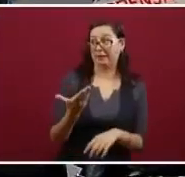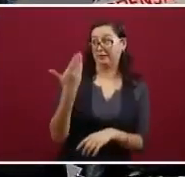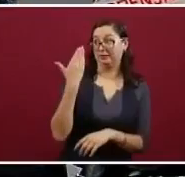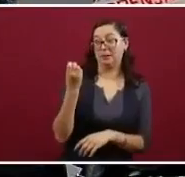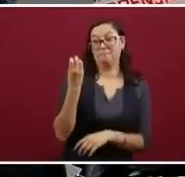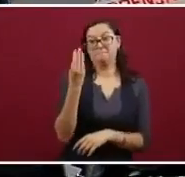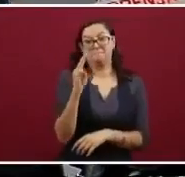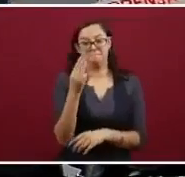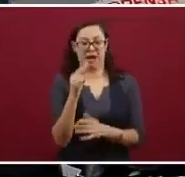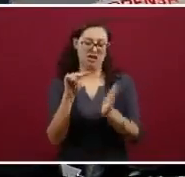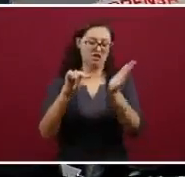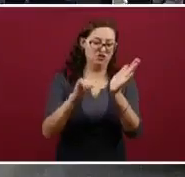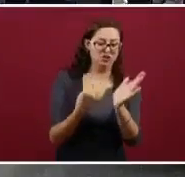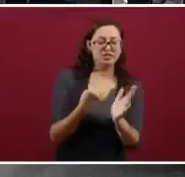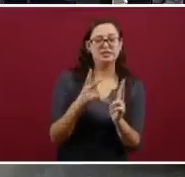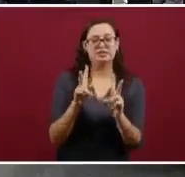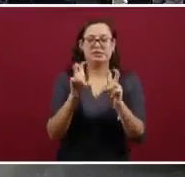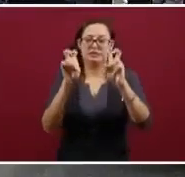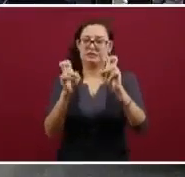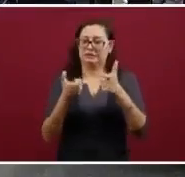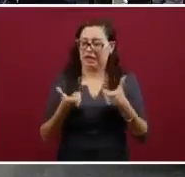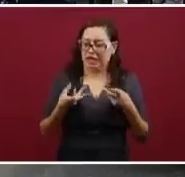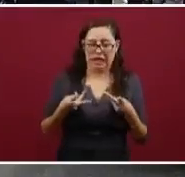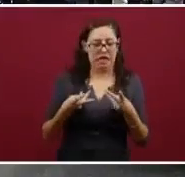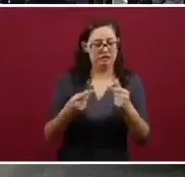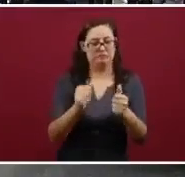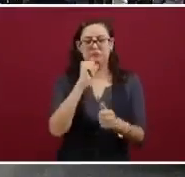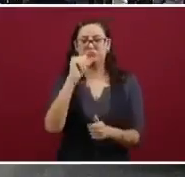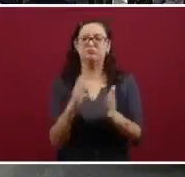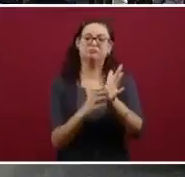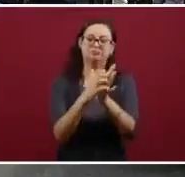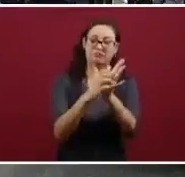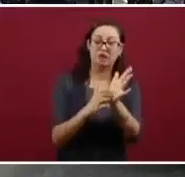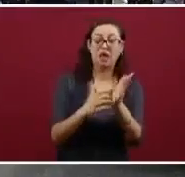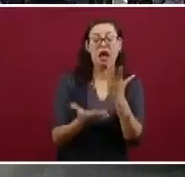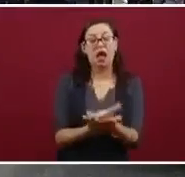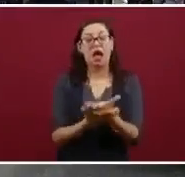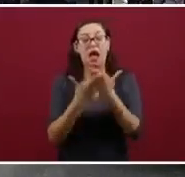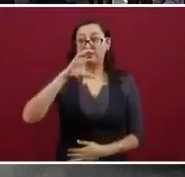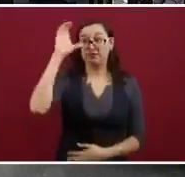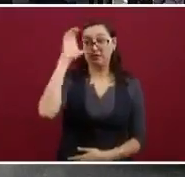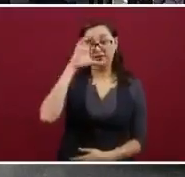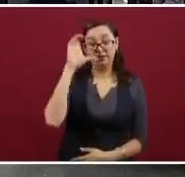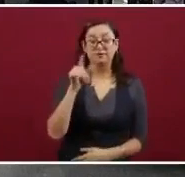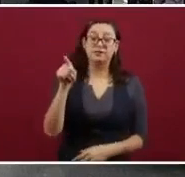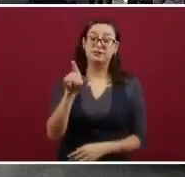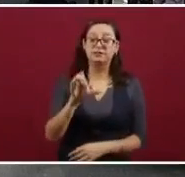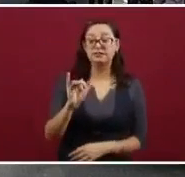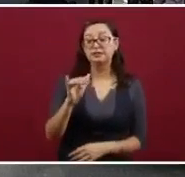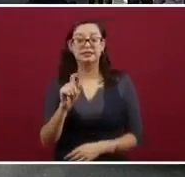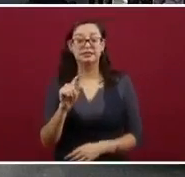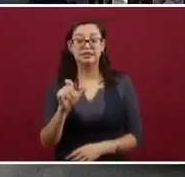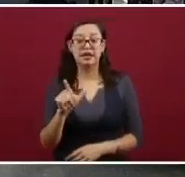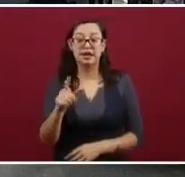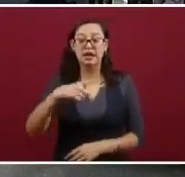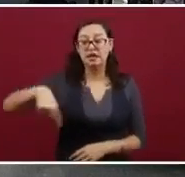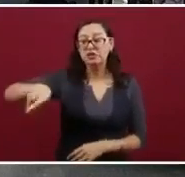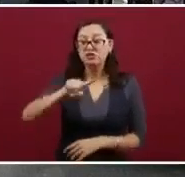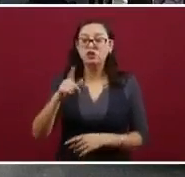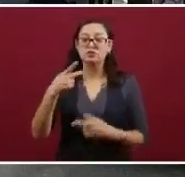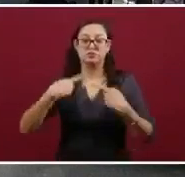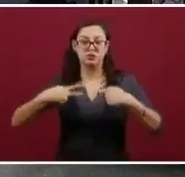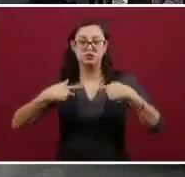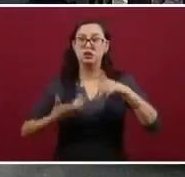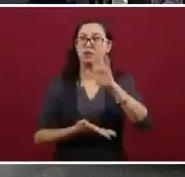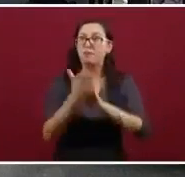mayo, los científicos del CIMVESTAB tendrán que tener una autorización firmada por usted para poder salir al extranjero. ¿Qué criterio